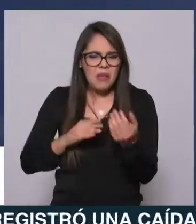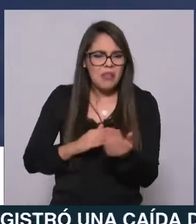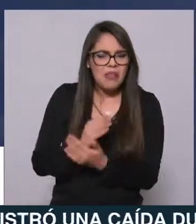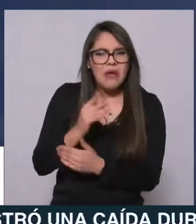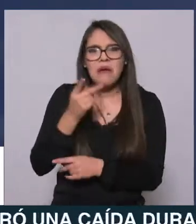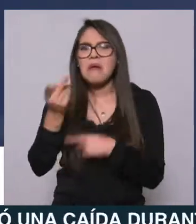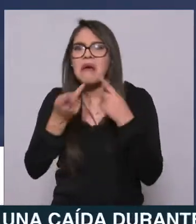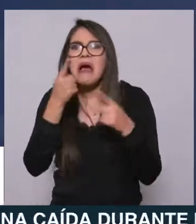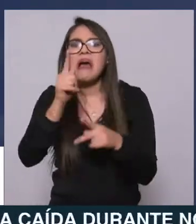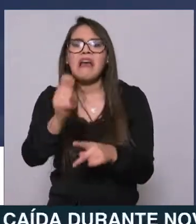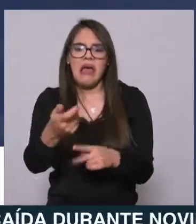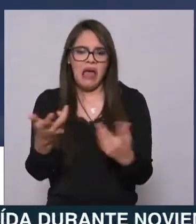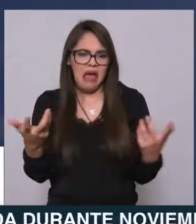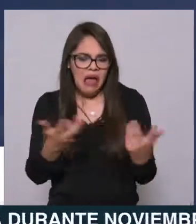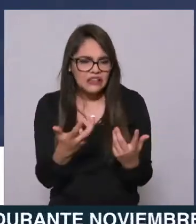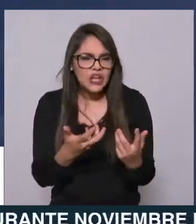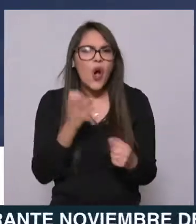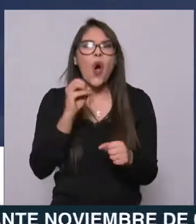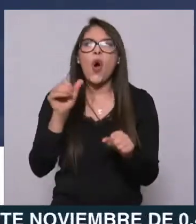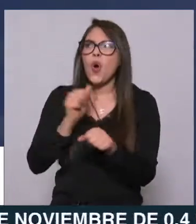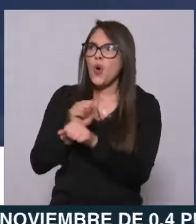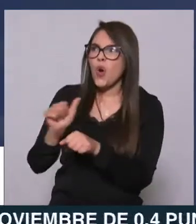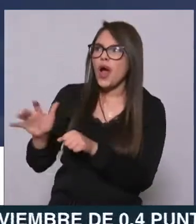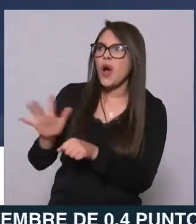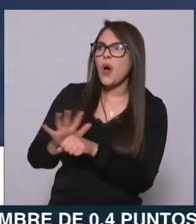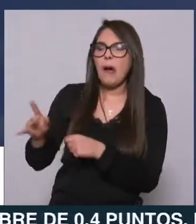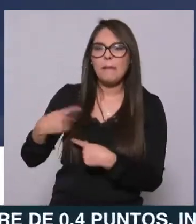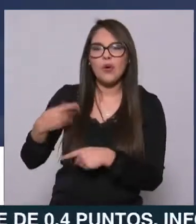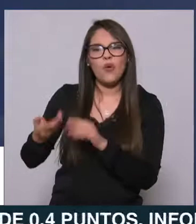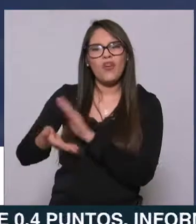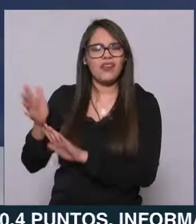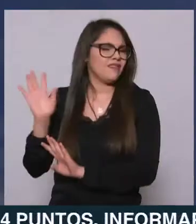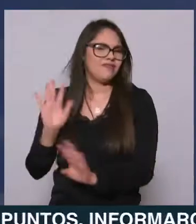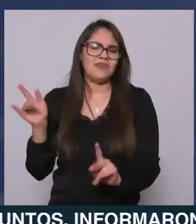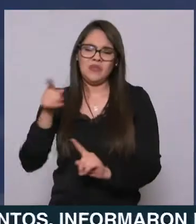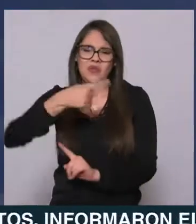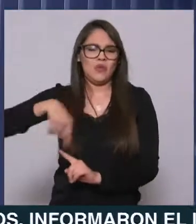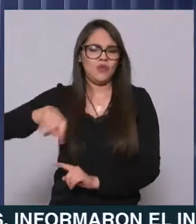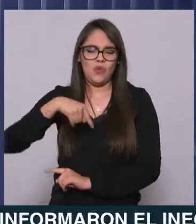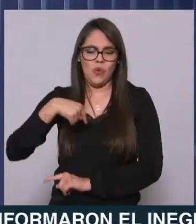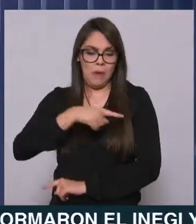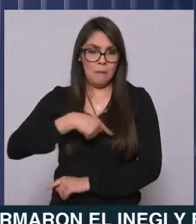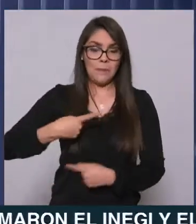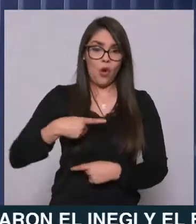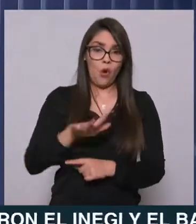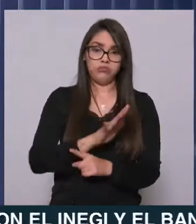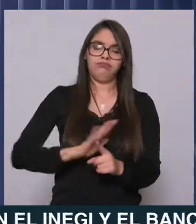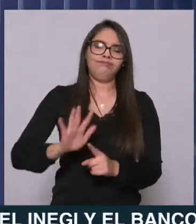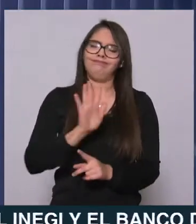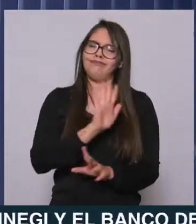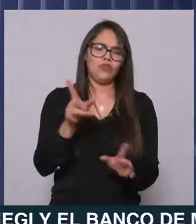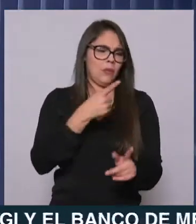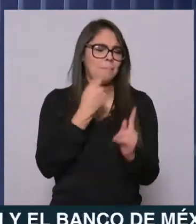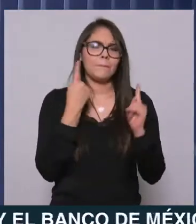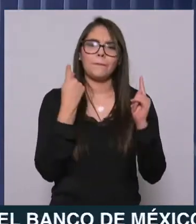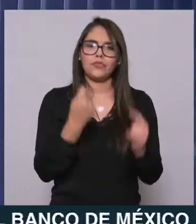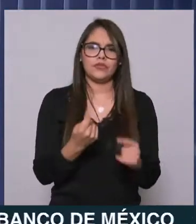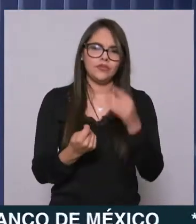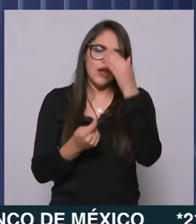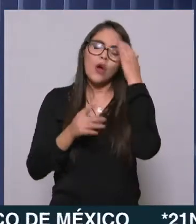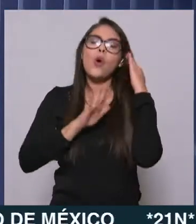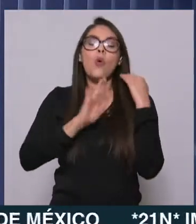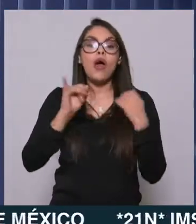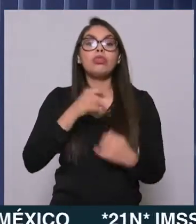¿Qué hacía ella? ¿Con quién estaba? Es algo que no le debe interesar a la sociedad. ¿Qué tenía que interesarle a la